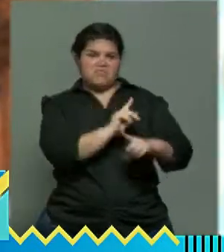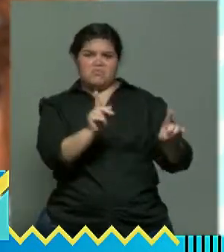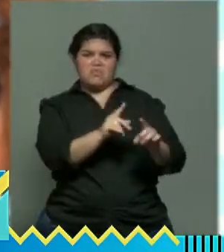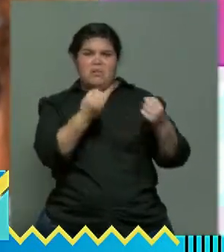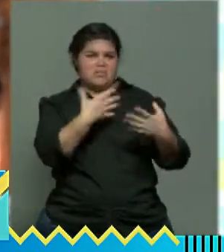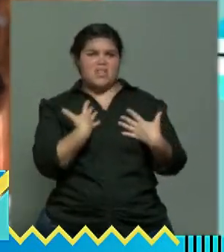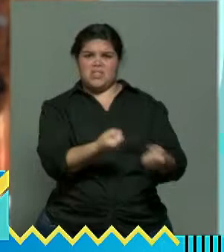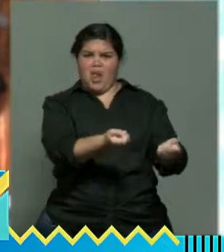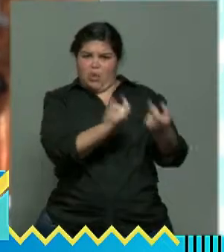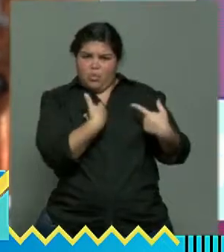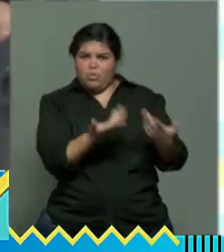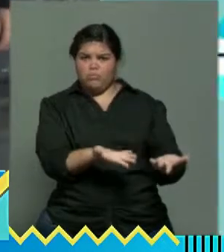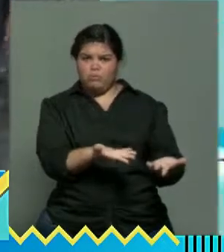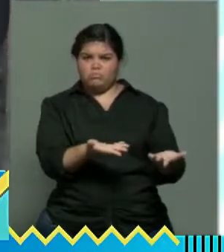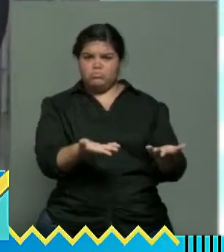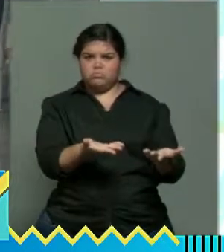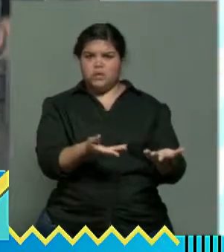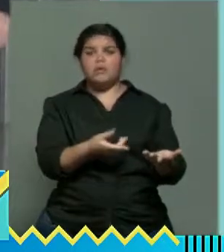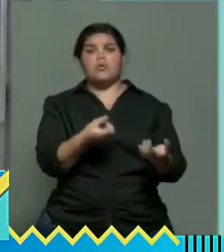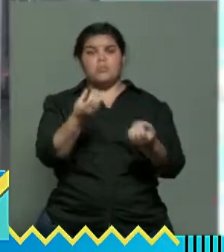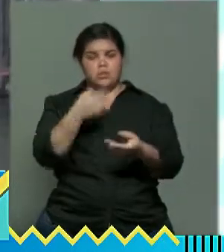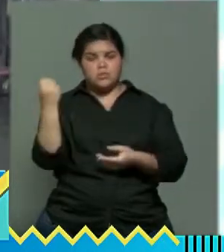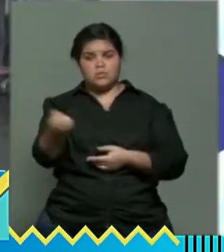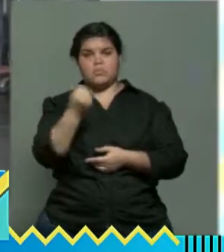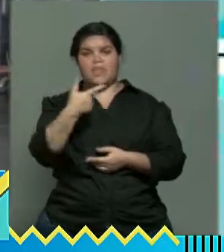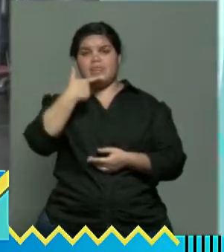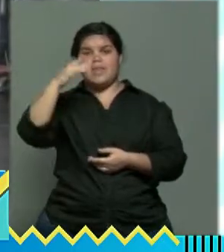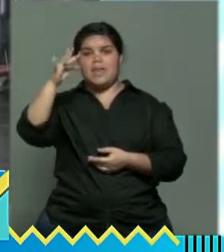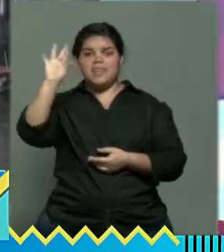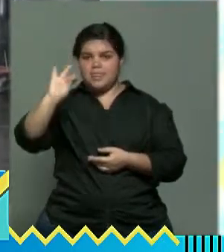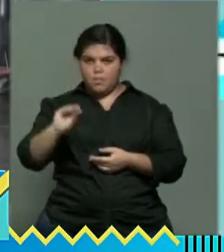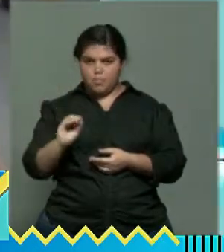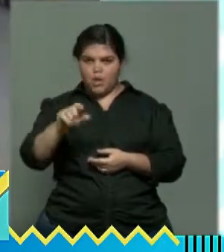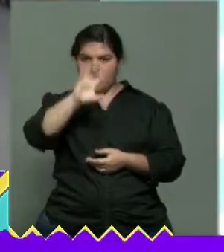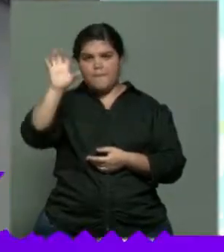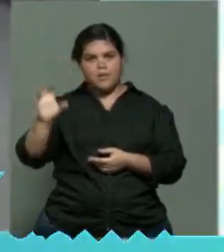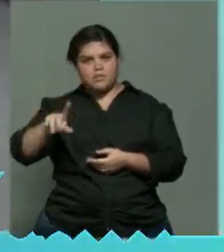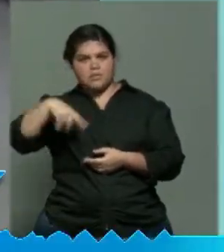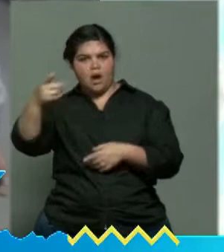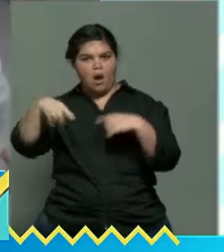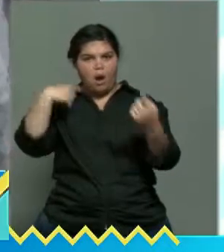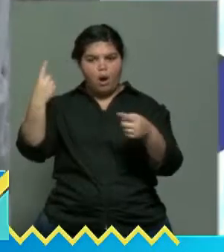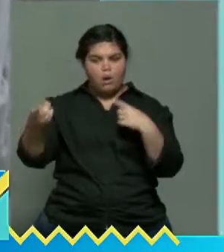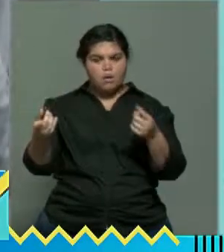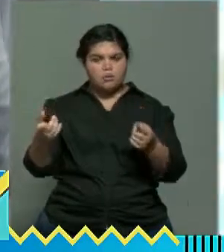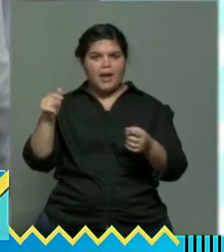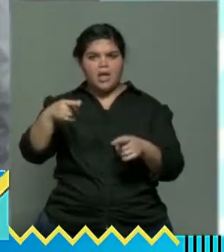van a acompañar la mayoría de los diputados que provienen de provincias que se